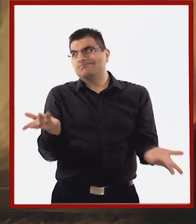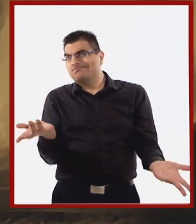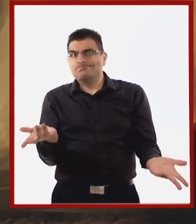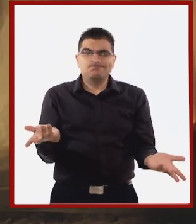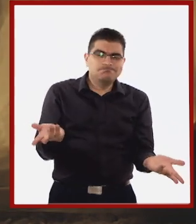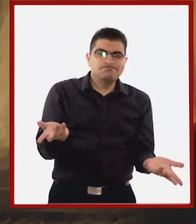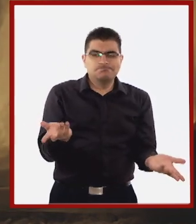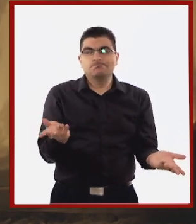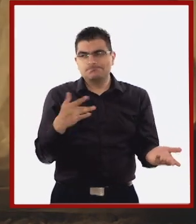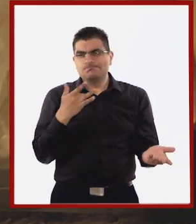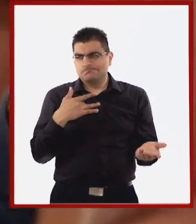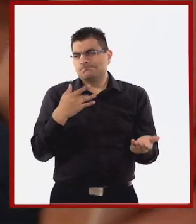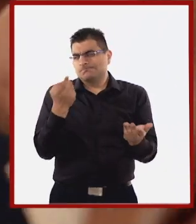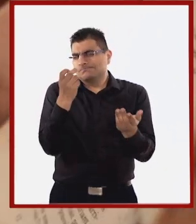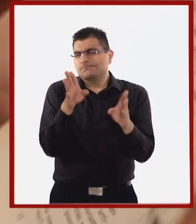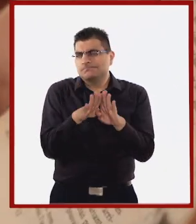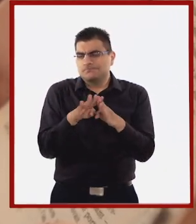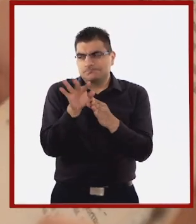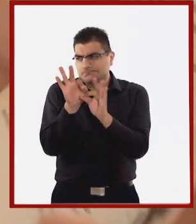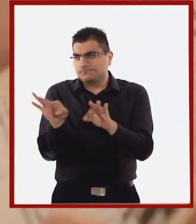manera. Eso también es importante.